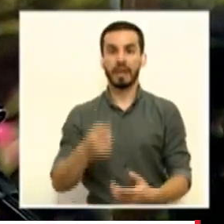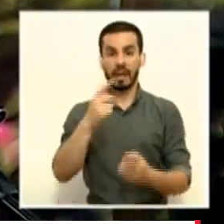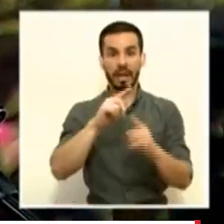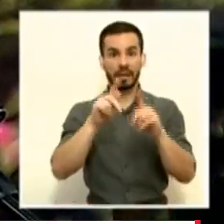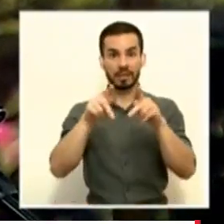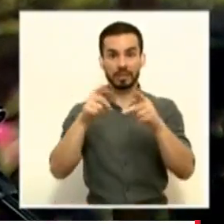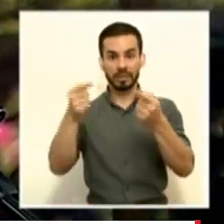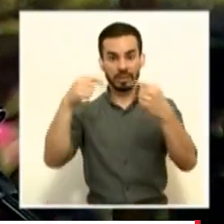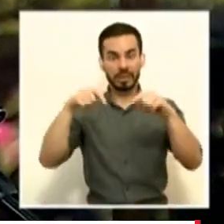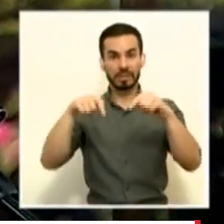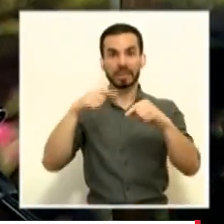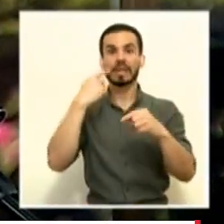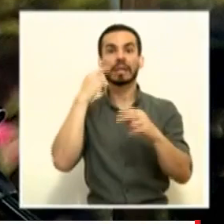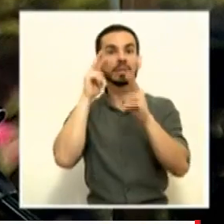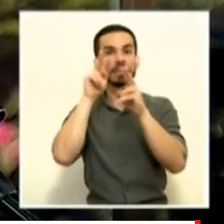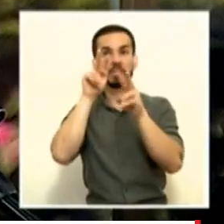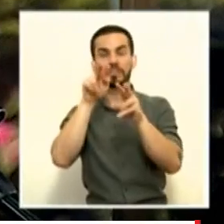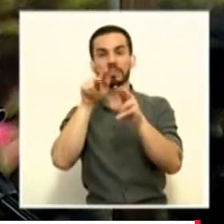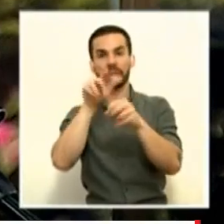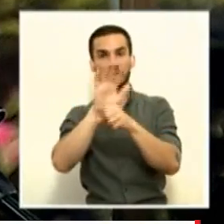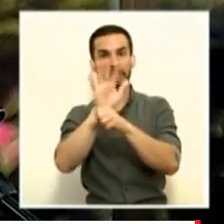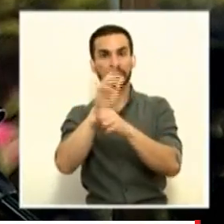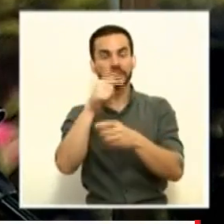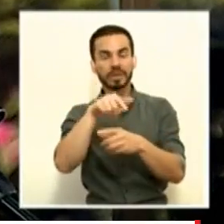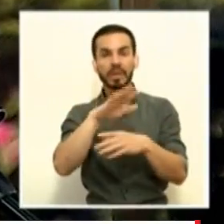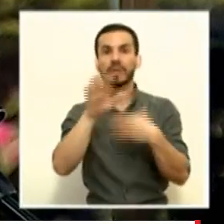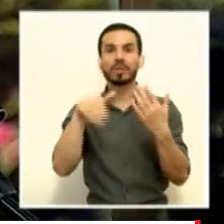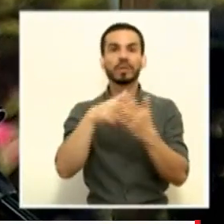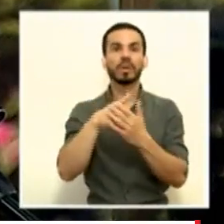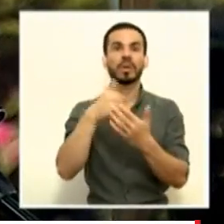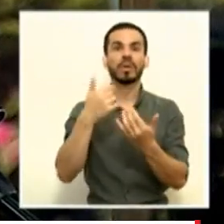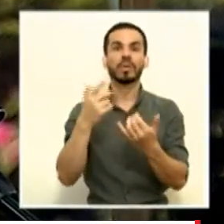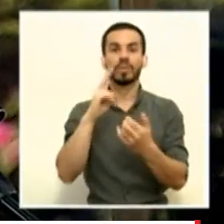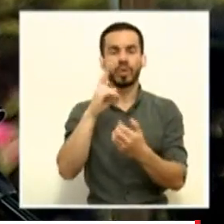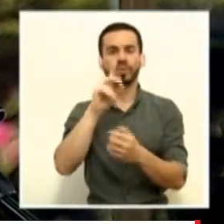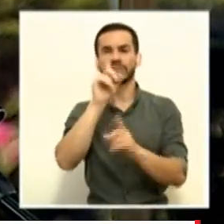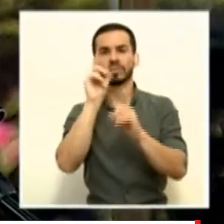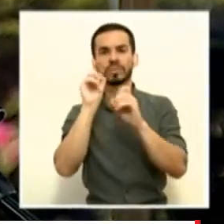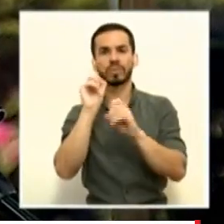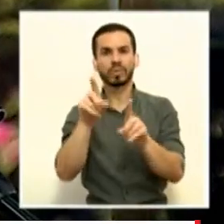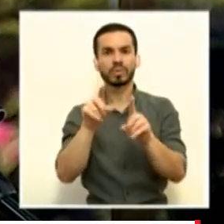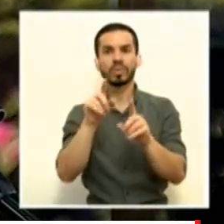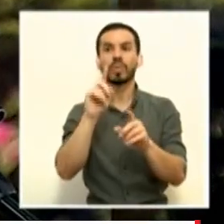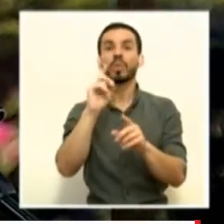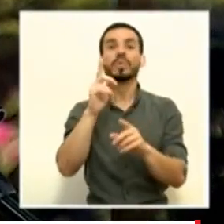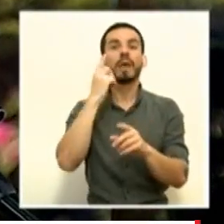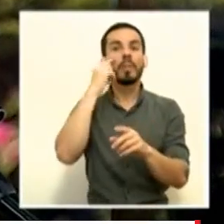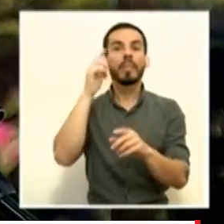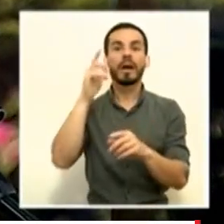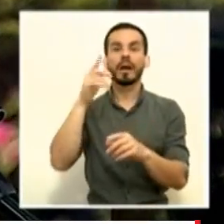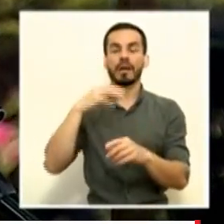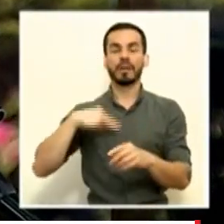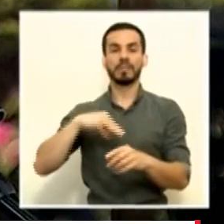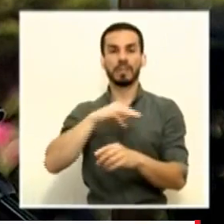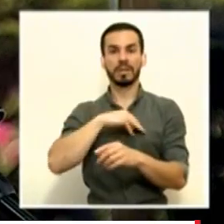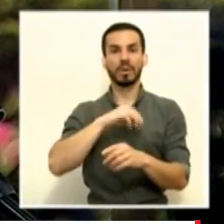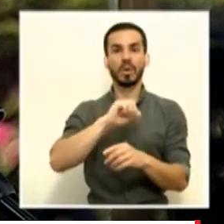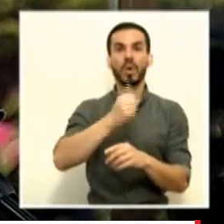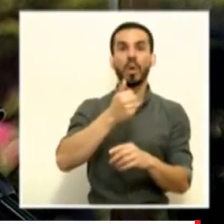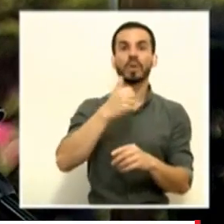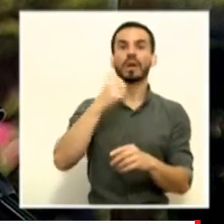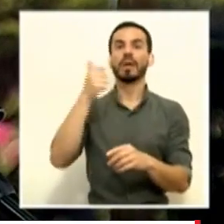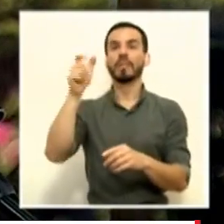presentes y a quienes siguen esta transmisión. 2 consultas, una para el señor ministro y otra para el doctor